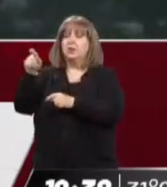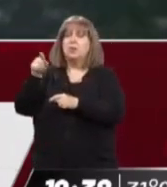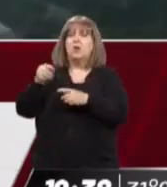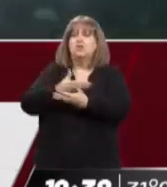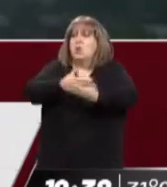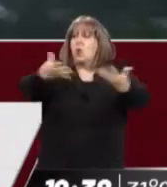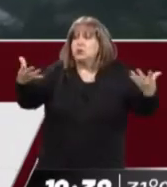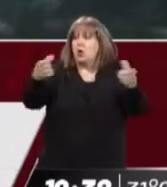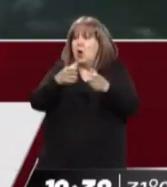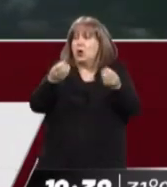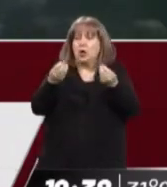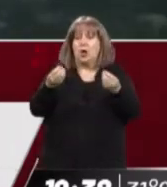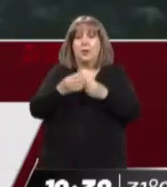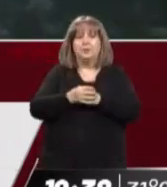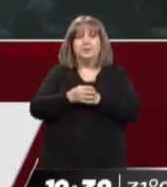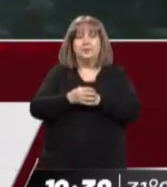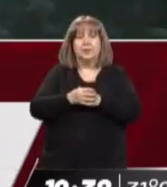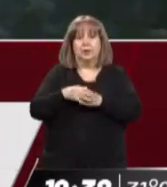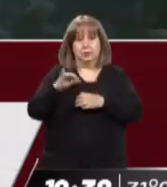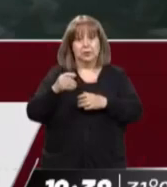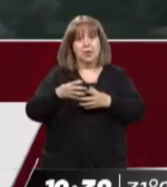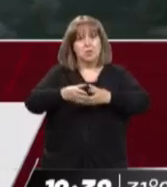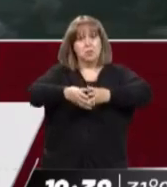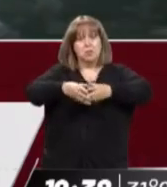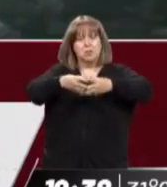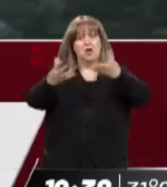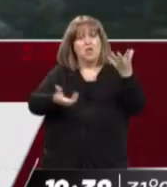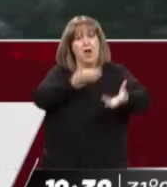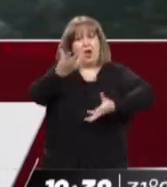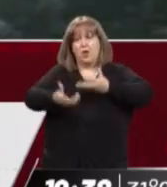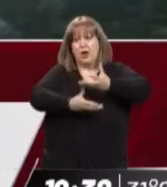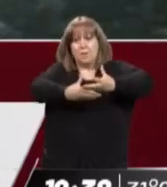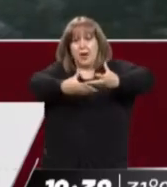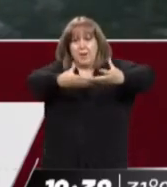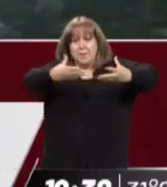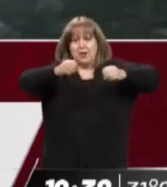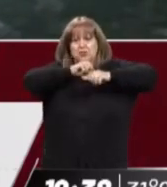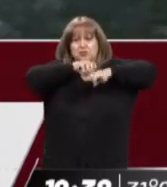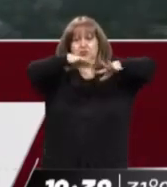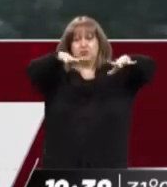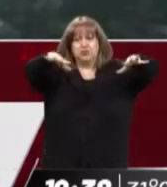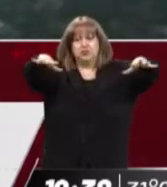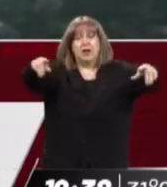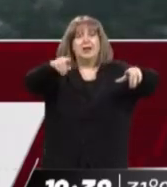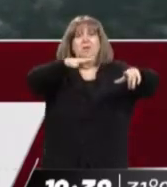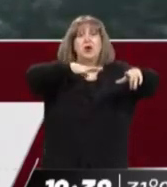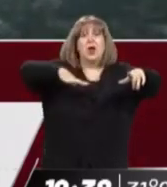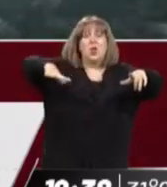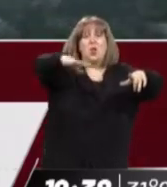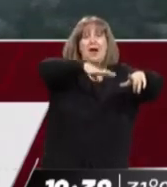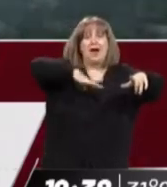dimensión del fuego bueno el incendio es un incendio importante porque se trata precisamente